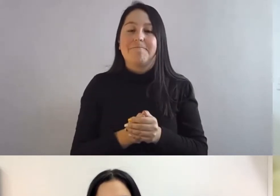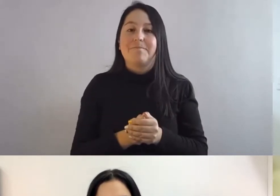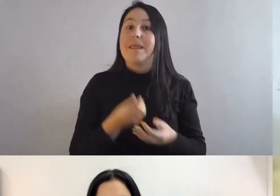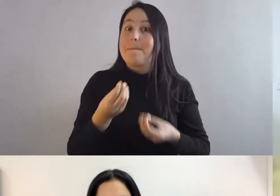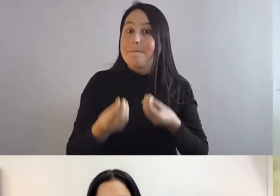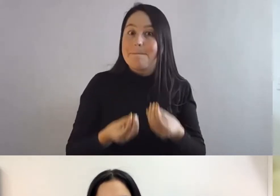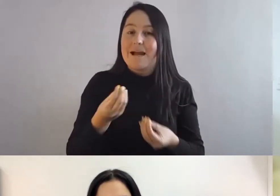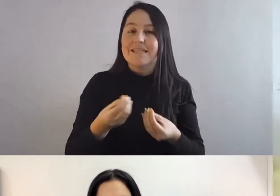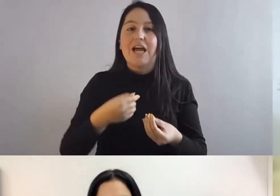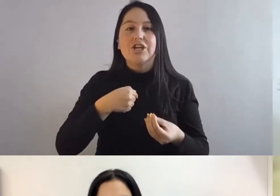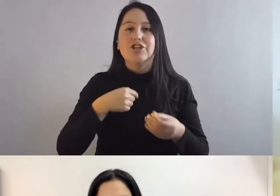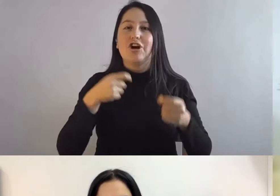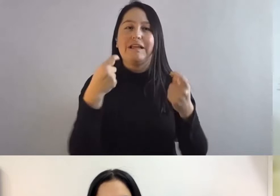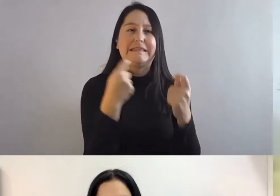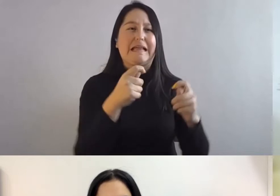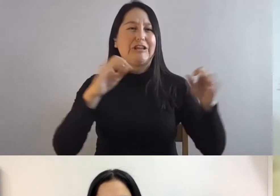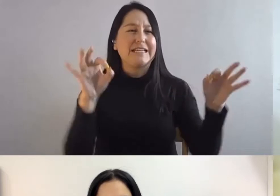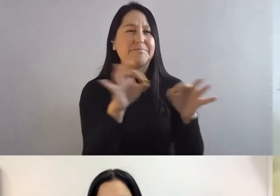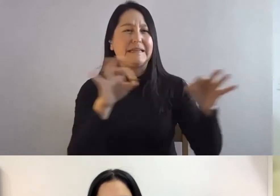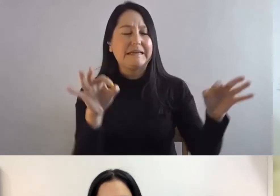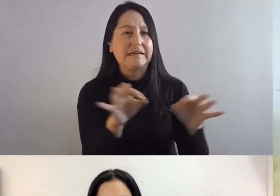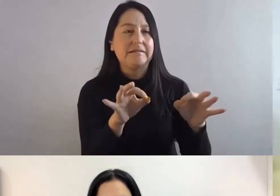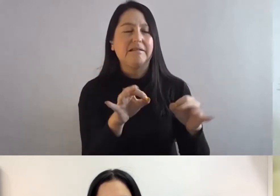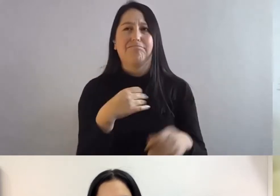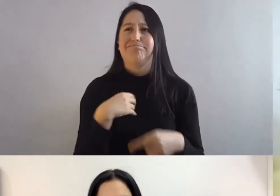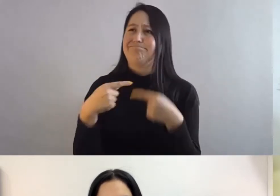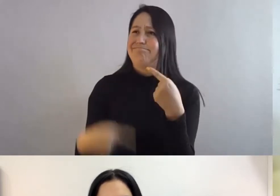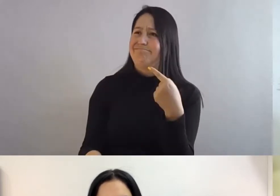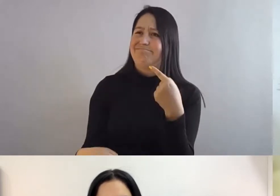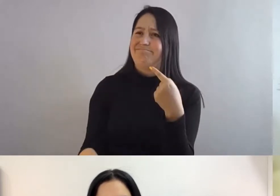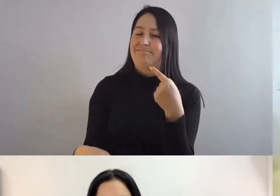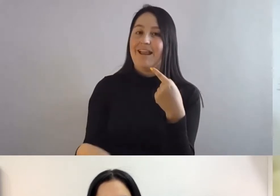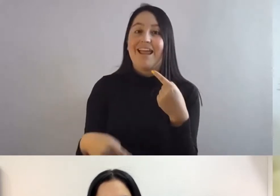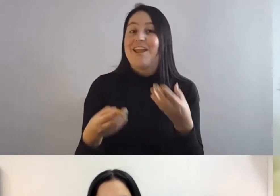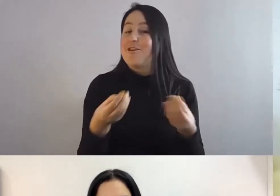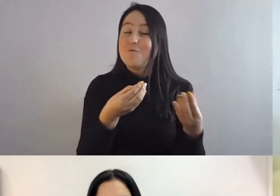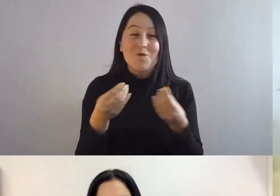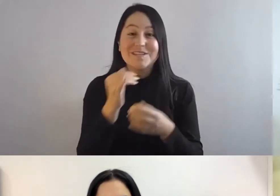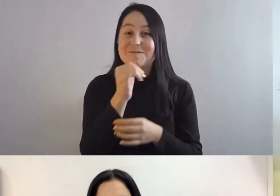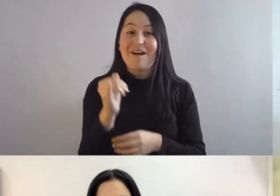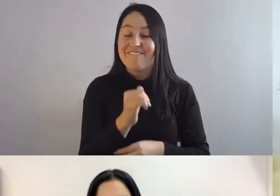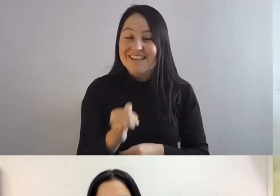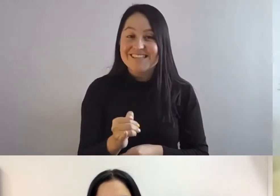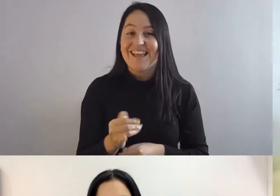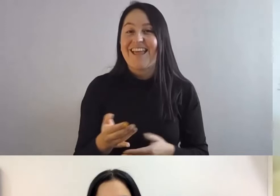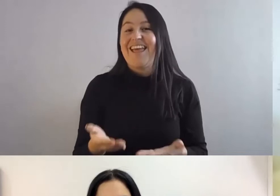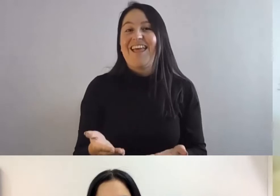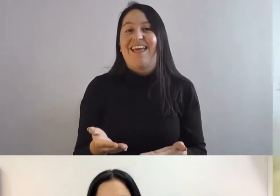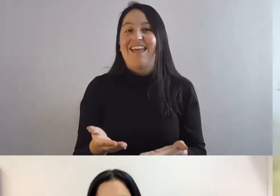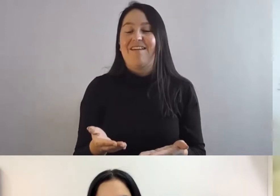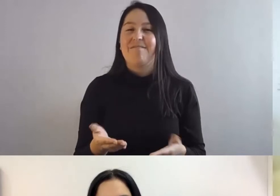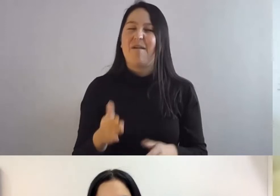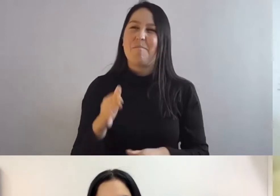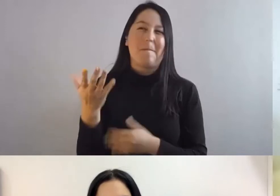yo trato de explicarle al otro y el otro queda como colgado. Muchas veces vamos a encontrar entonces ese espacio en el que parece que no me está